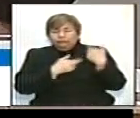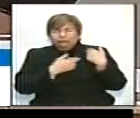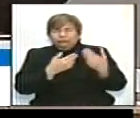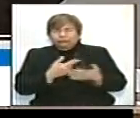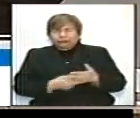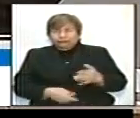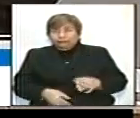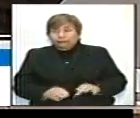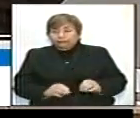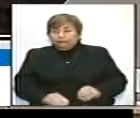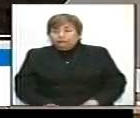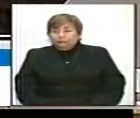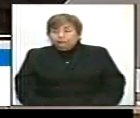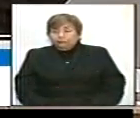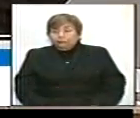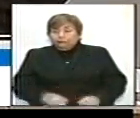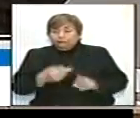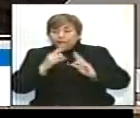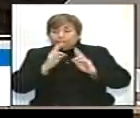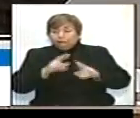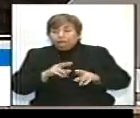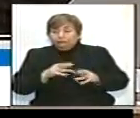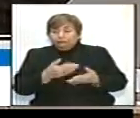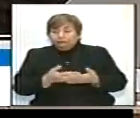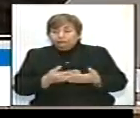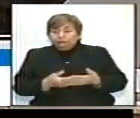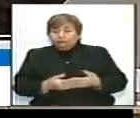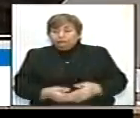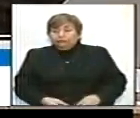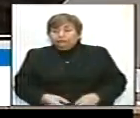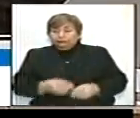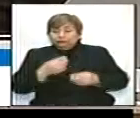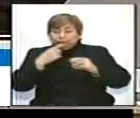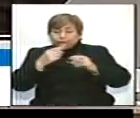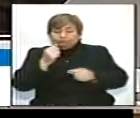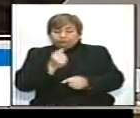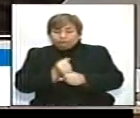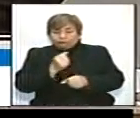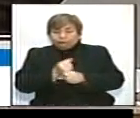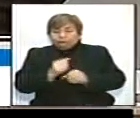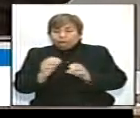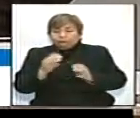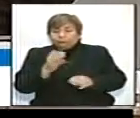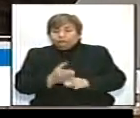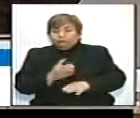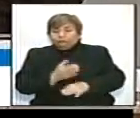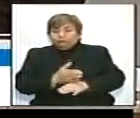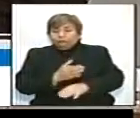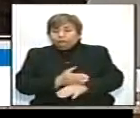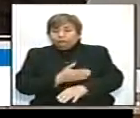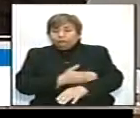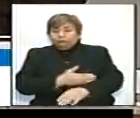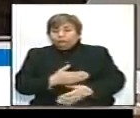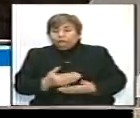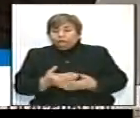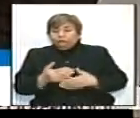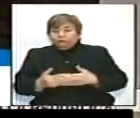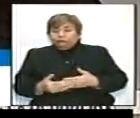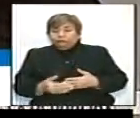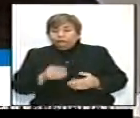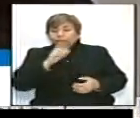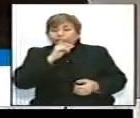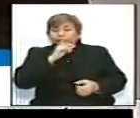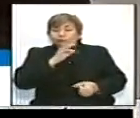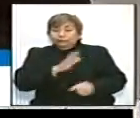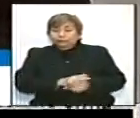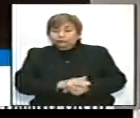en la semana de representación daremos el informe del trabajo que hemos avanzado con los funcionarios que tienen el compromiso